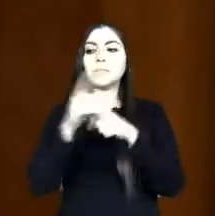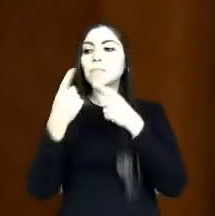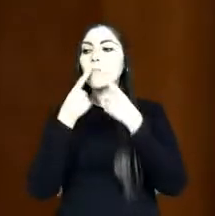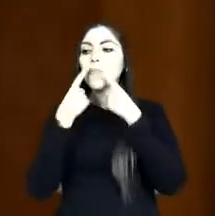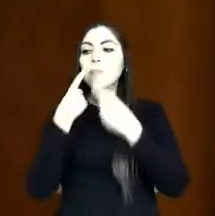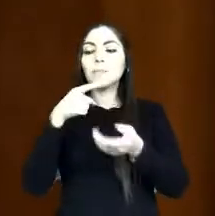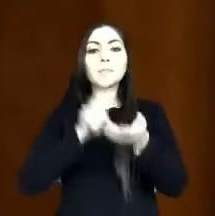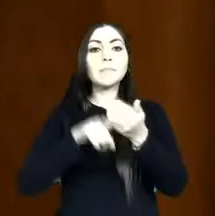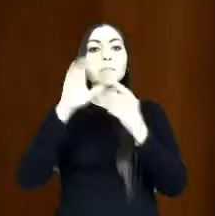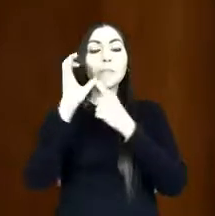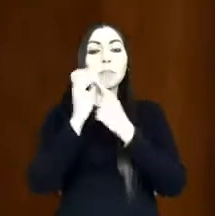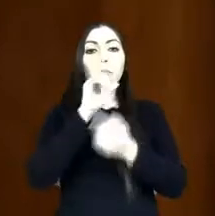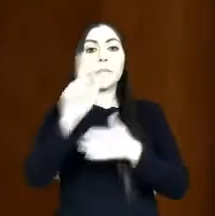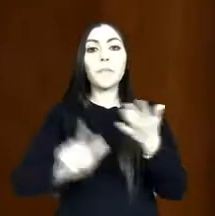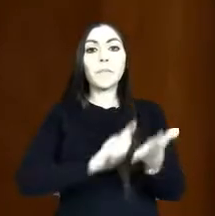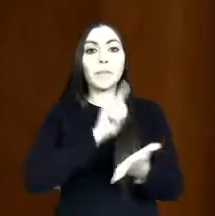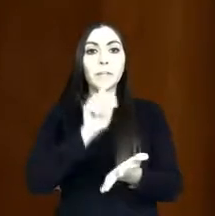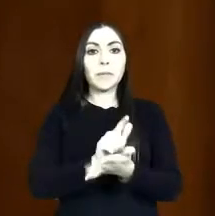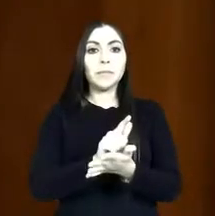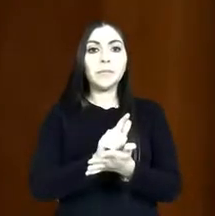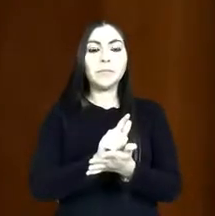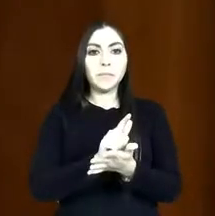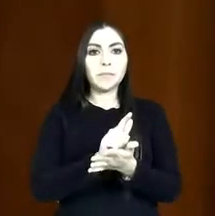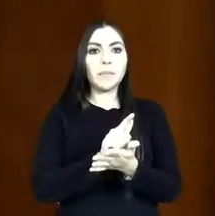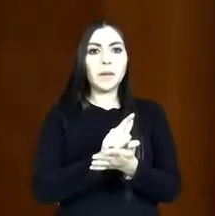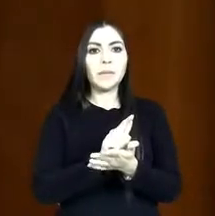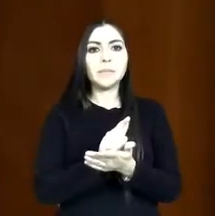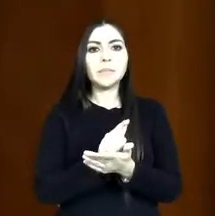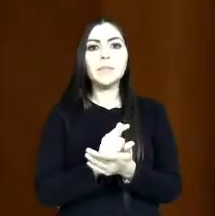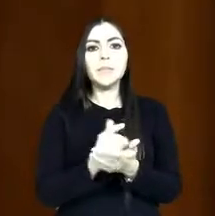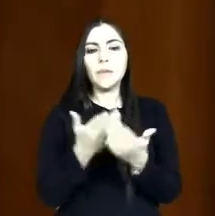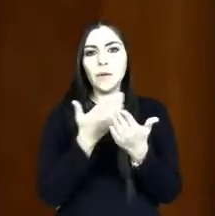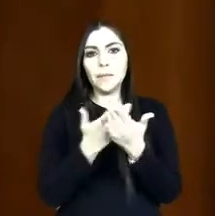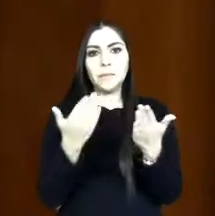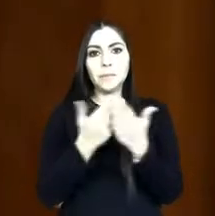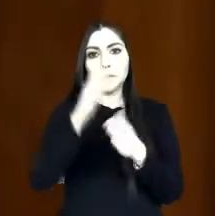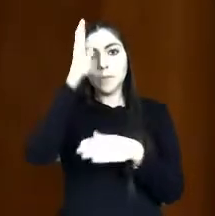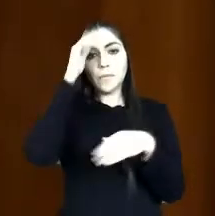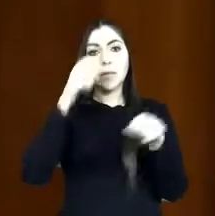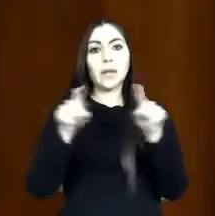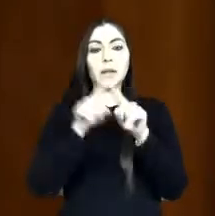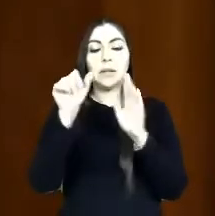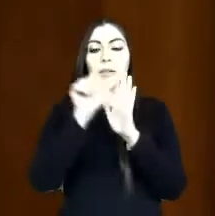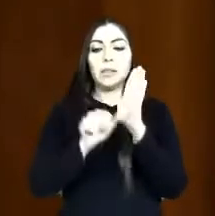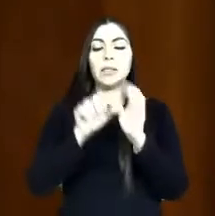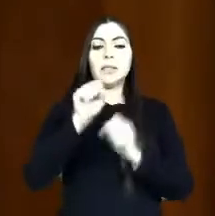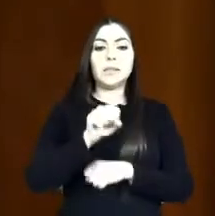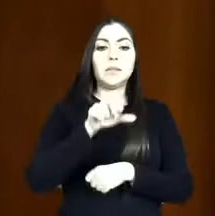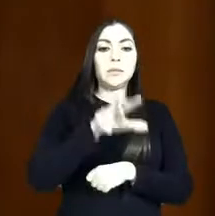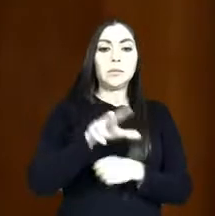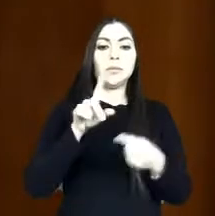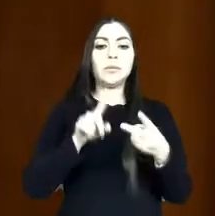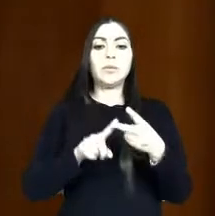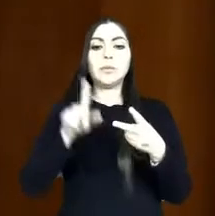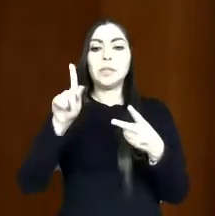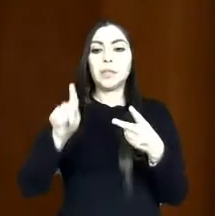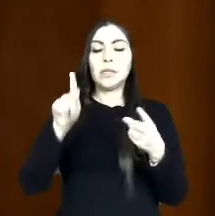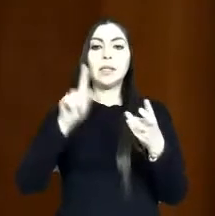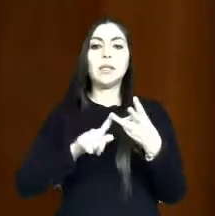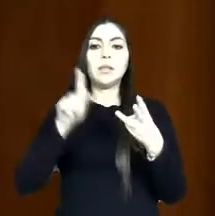comisiones legislativas, me permito, con sustento en lo establecido en los artículos 68, 70 y